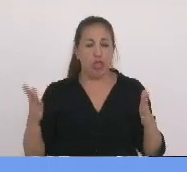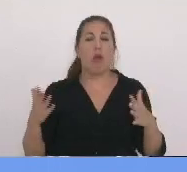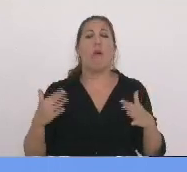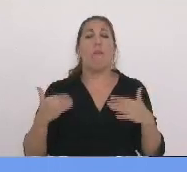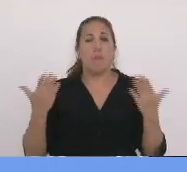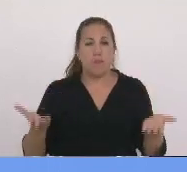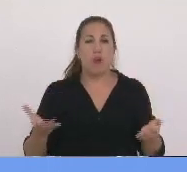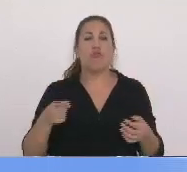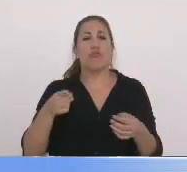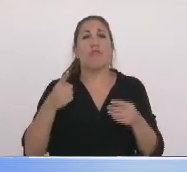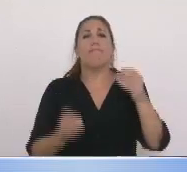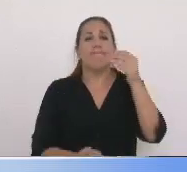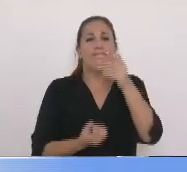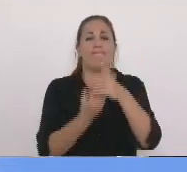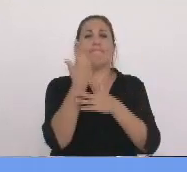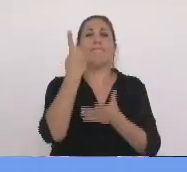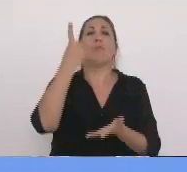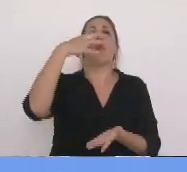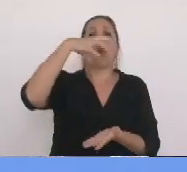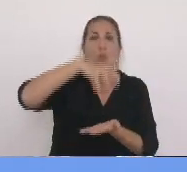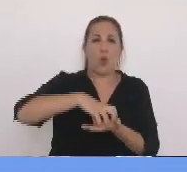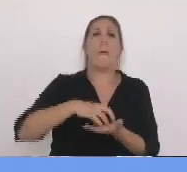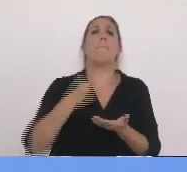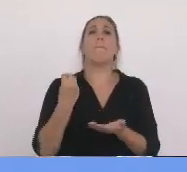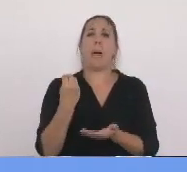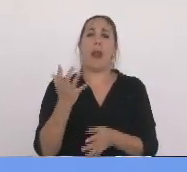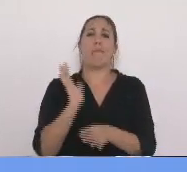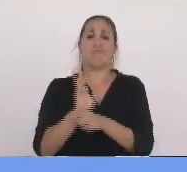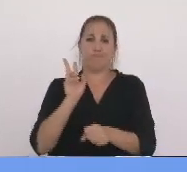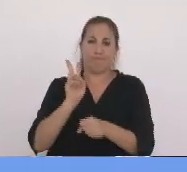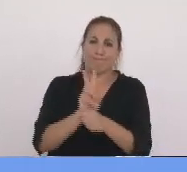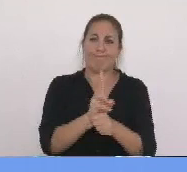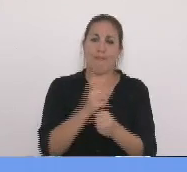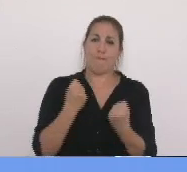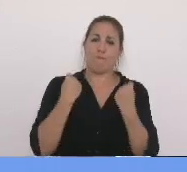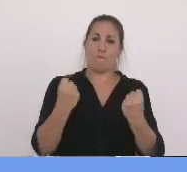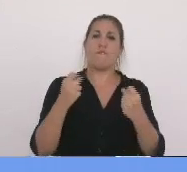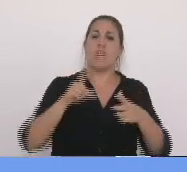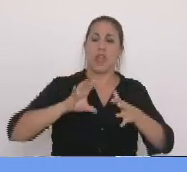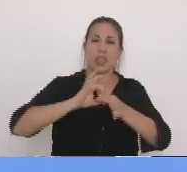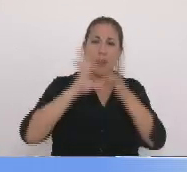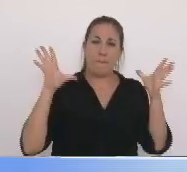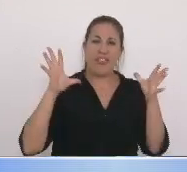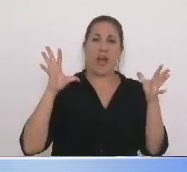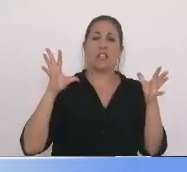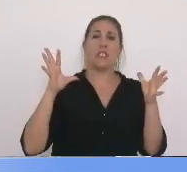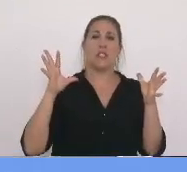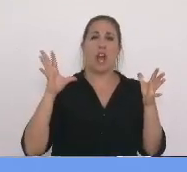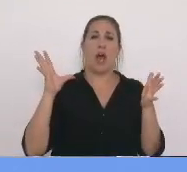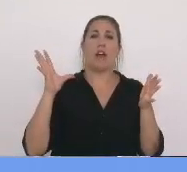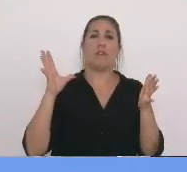crearon un órgano para fortalecerlo para darle mayor independencia y más